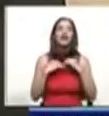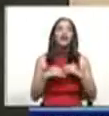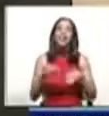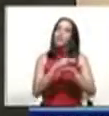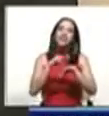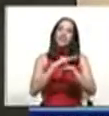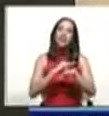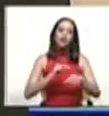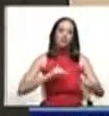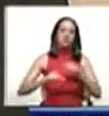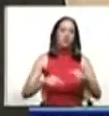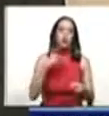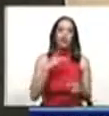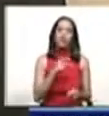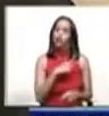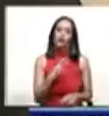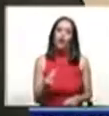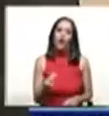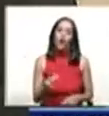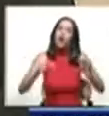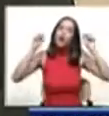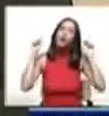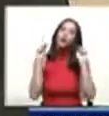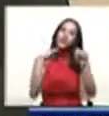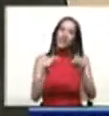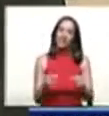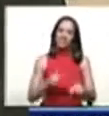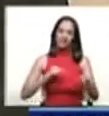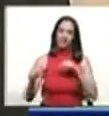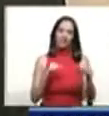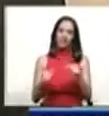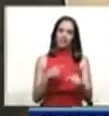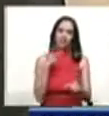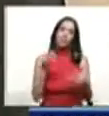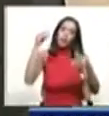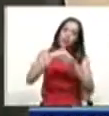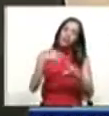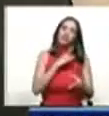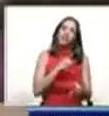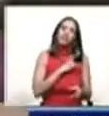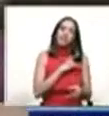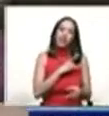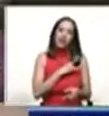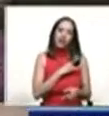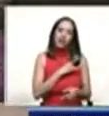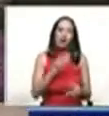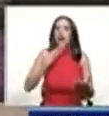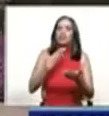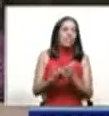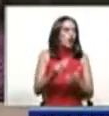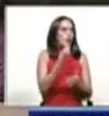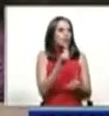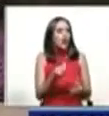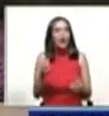ministerio dicta la gestión. Usted tiene que dictar la política cuando se mete en la universidad a defender el comedor, por supuesto, el pasaje